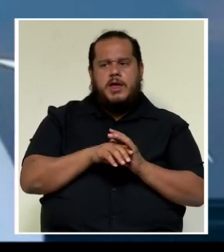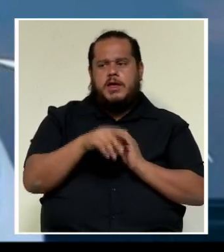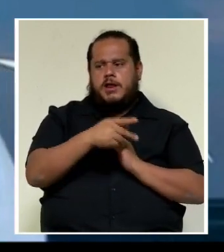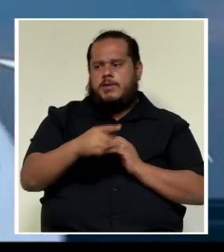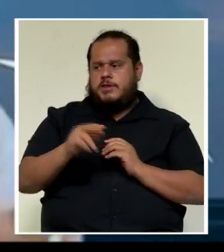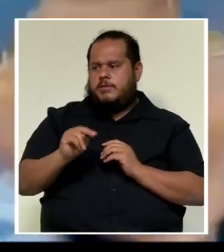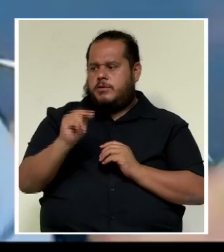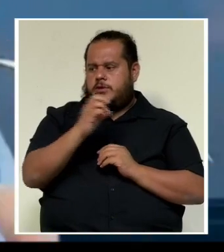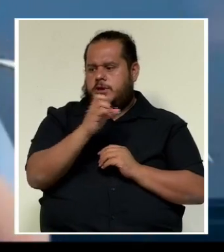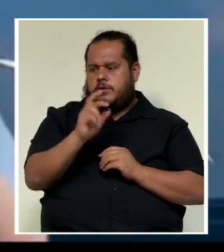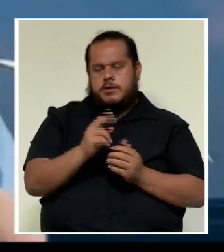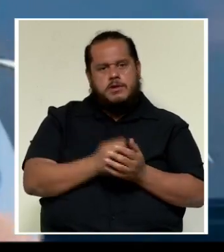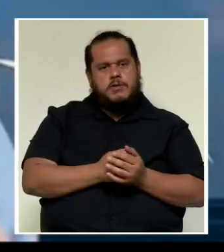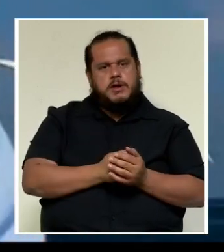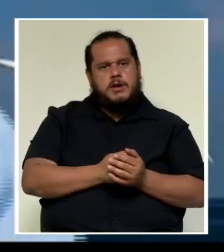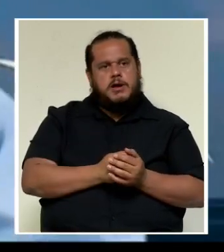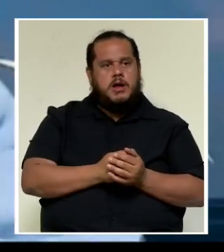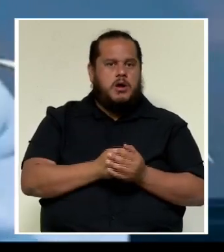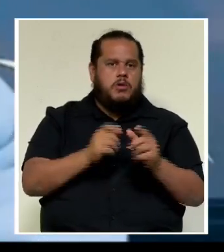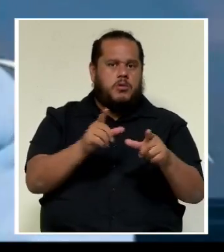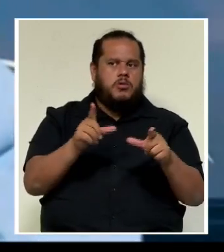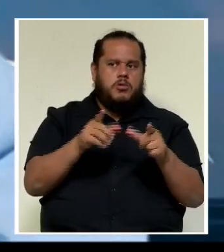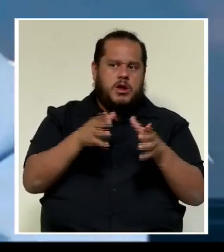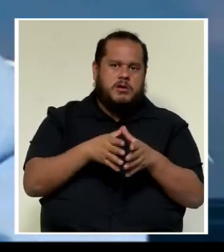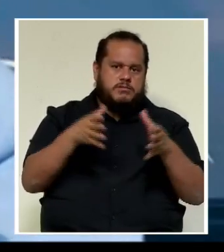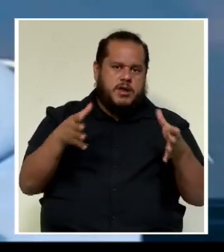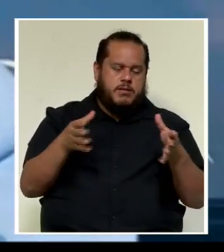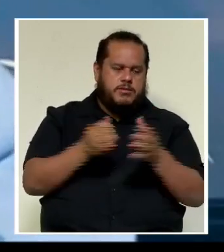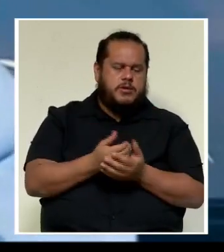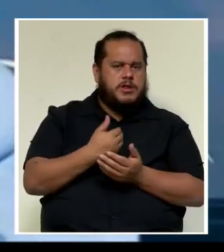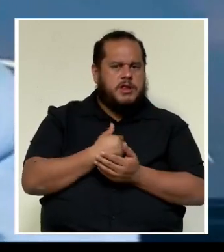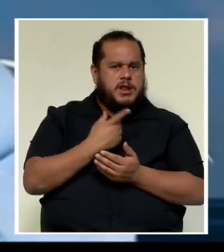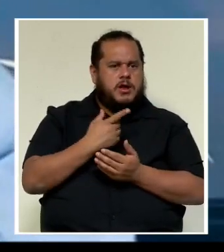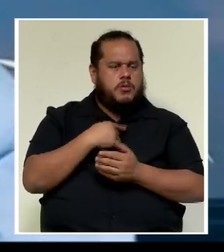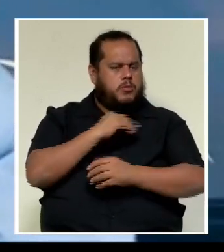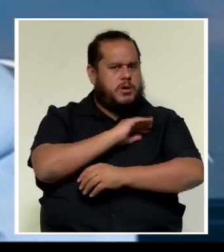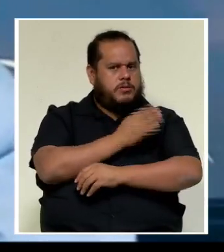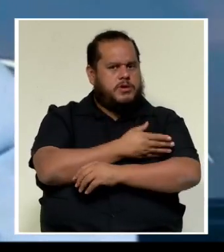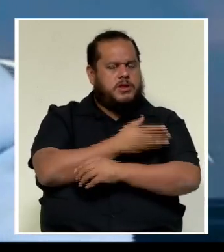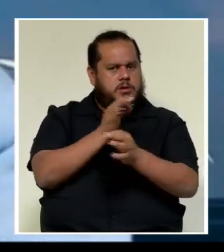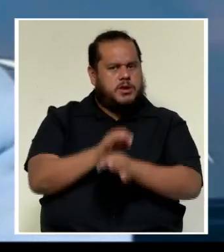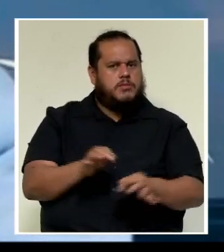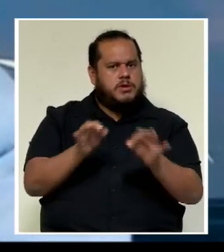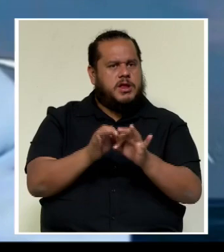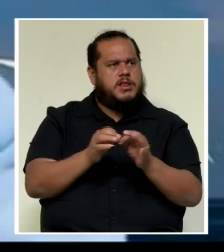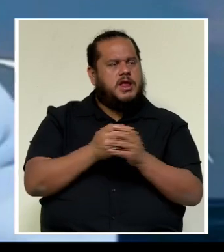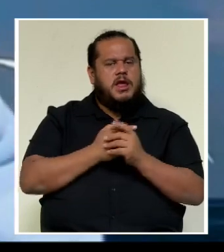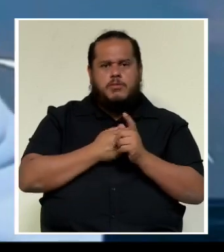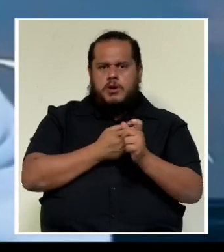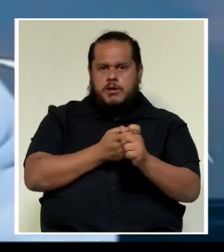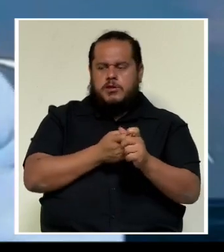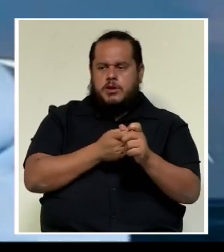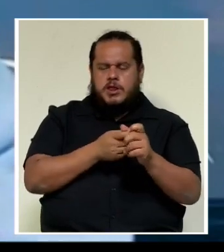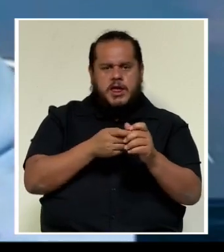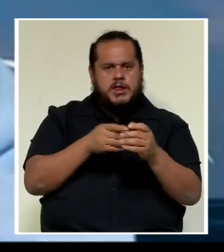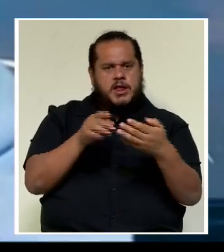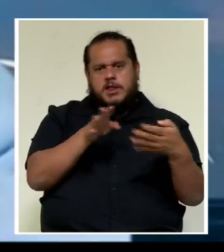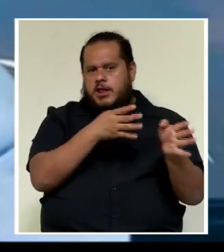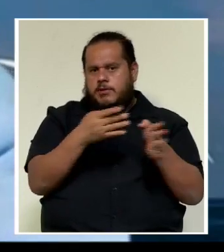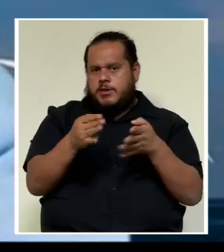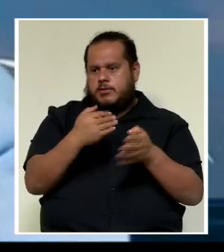Costa Rica, una región relativamente amplia, tiene un potencial importante por las velocidades del viento que se tienen en